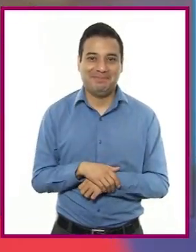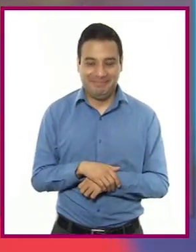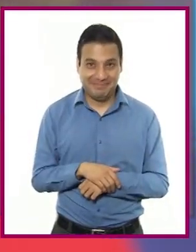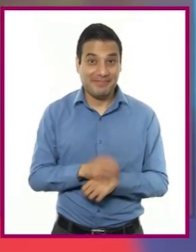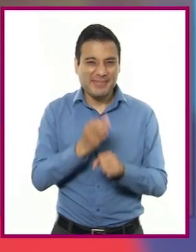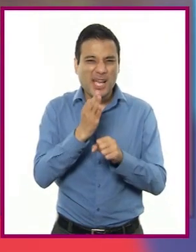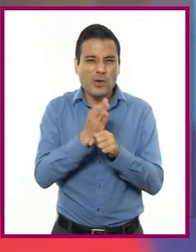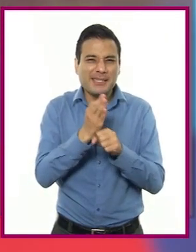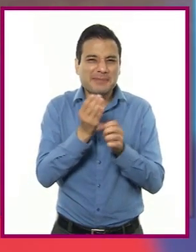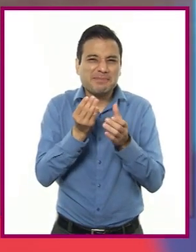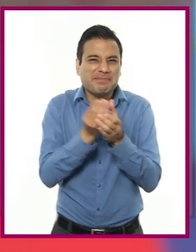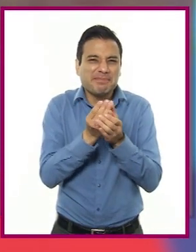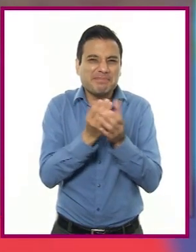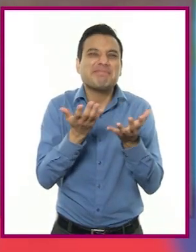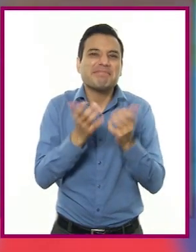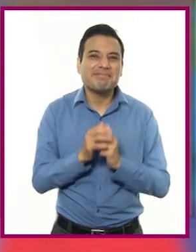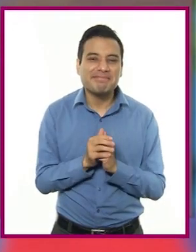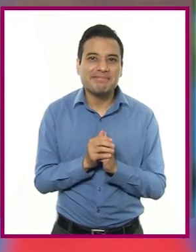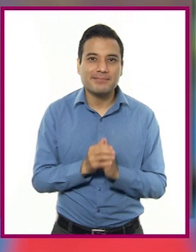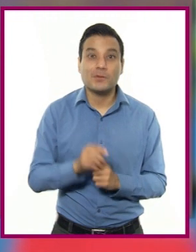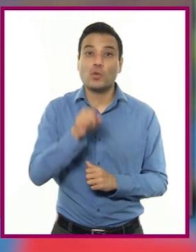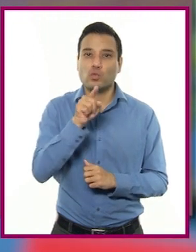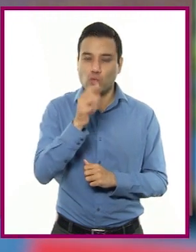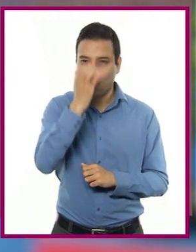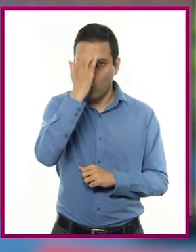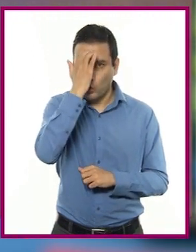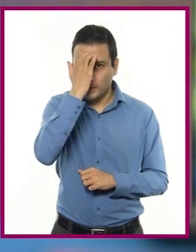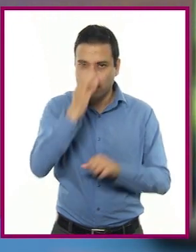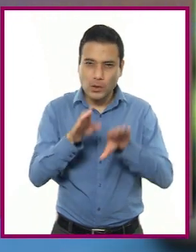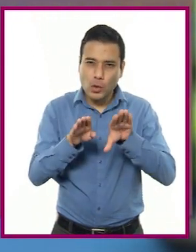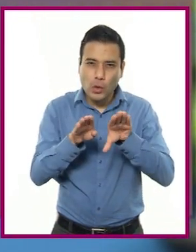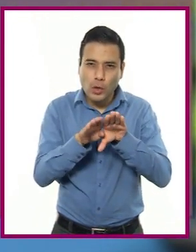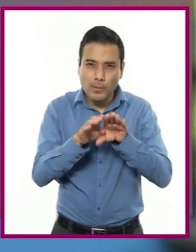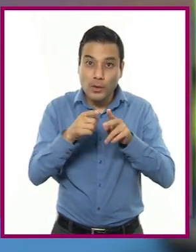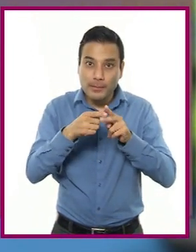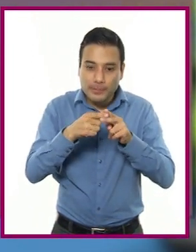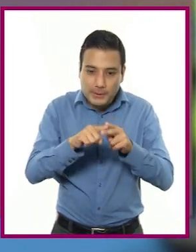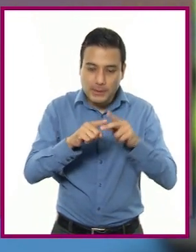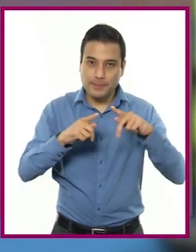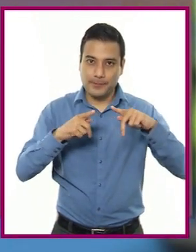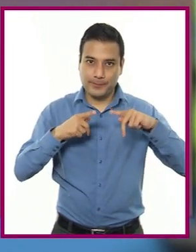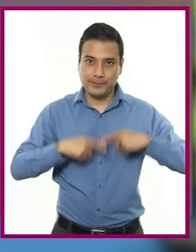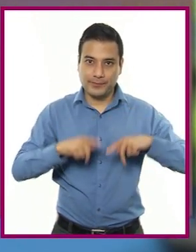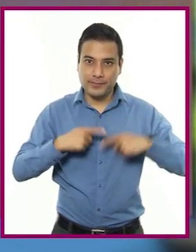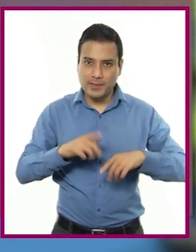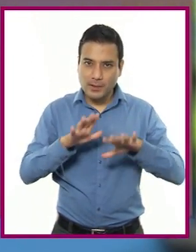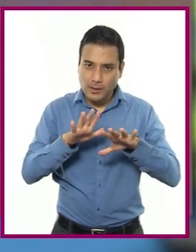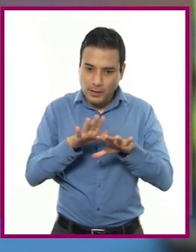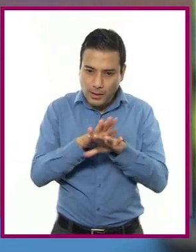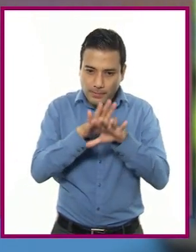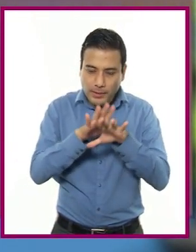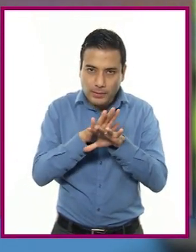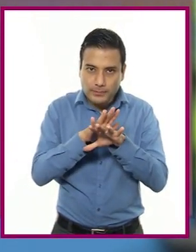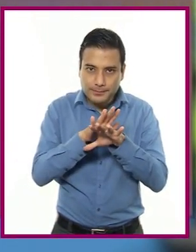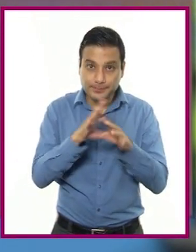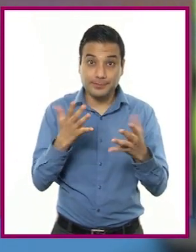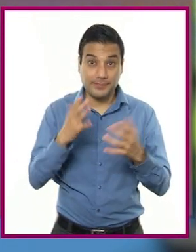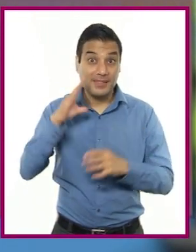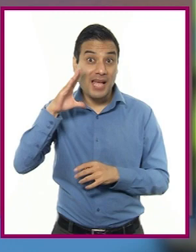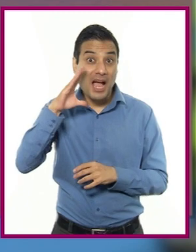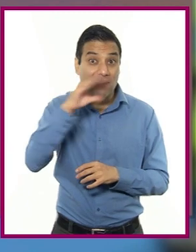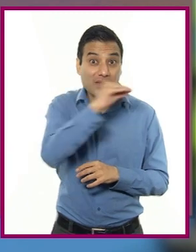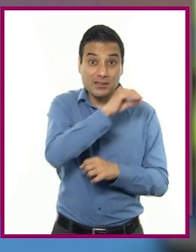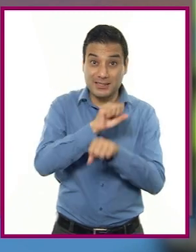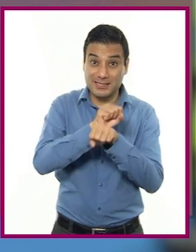nuestro propósito es reconocer la formación de una nueva sociedad, las migraciones forzadas de esclavos